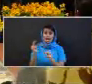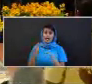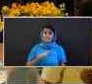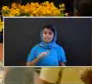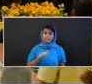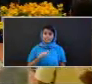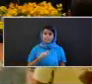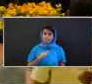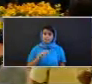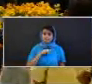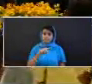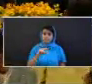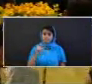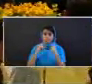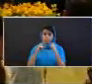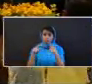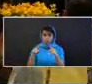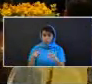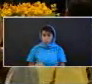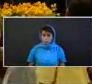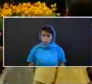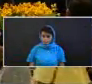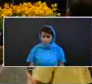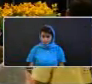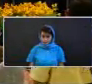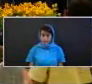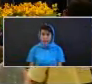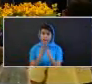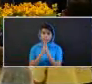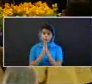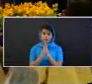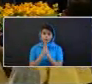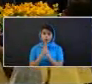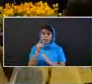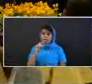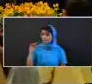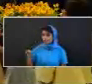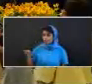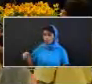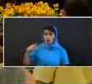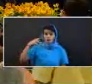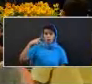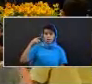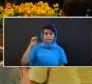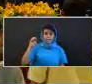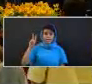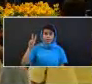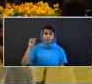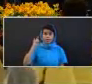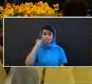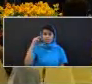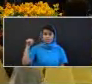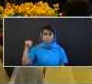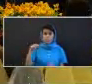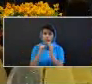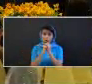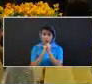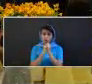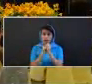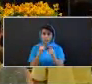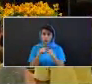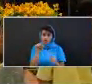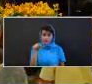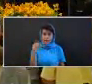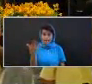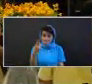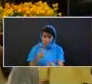presentando unos anuncios. Por favor, el niño Kevin Sánchez Herrera, van a orar por él. Que se venga aquí al